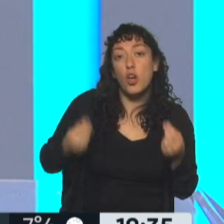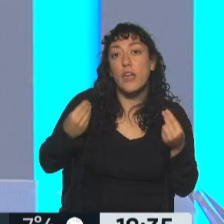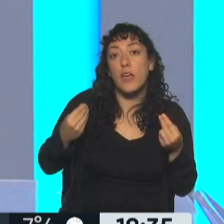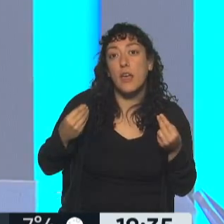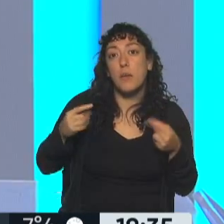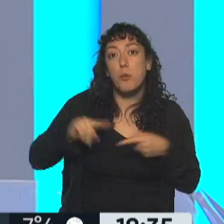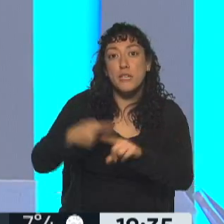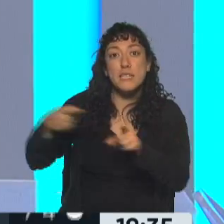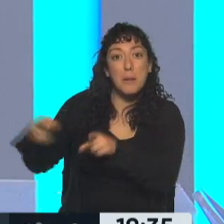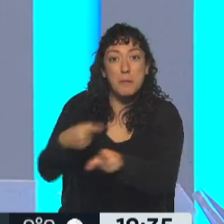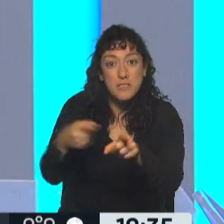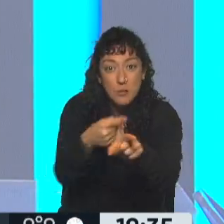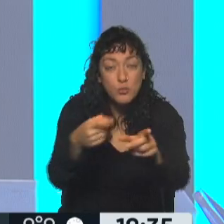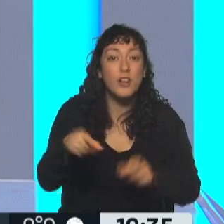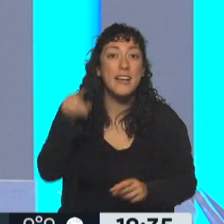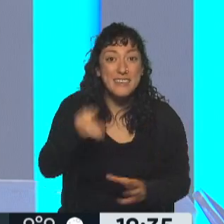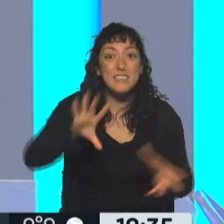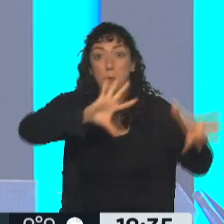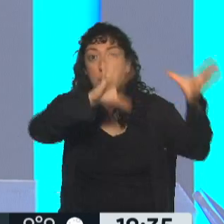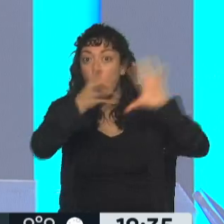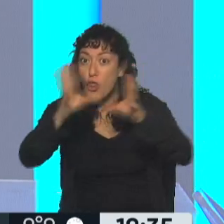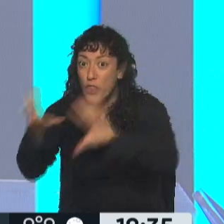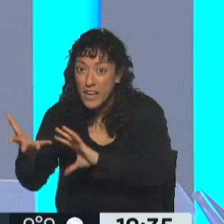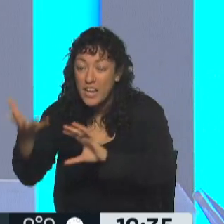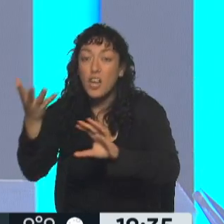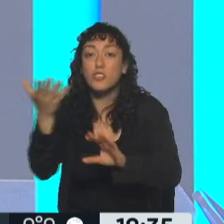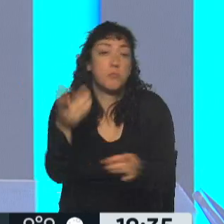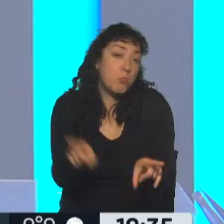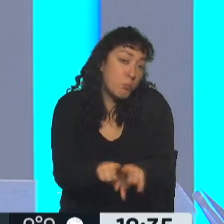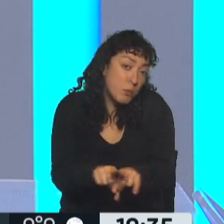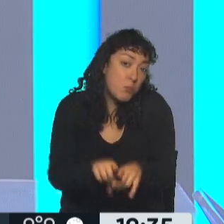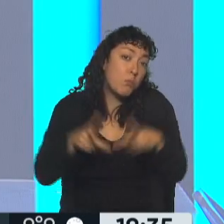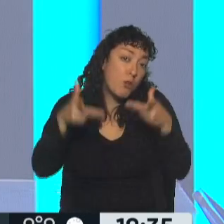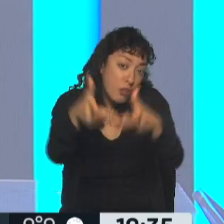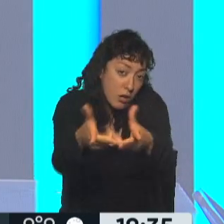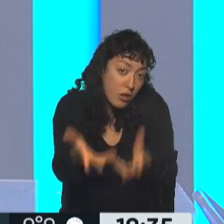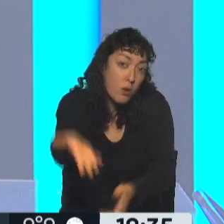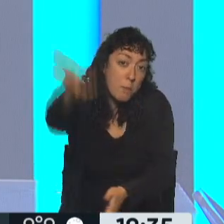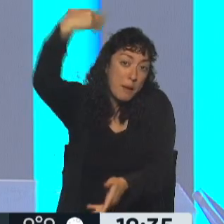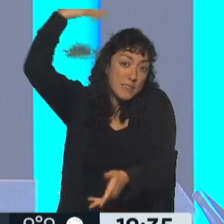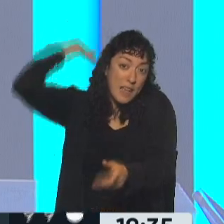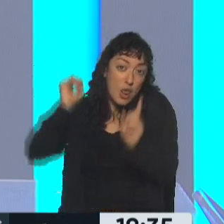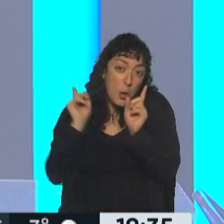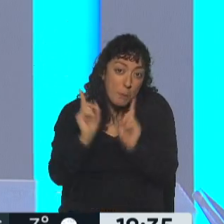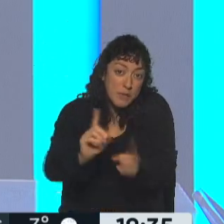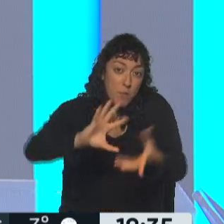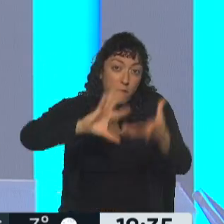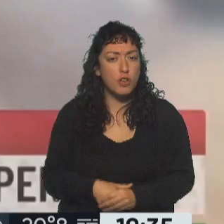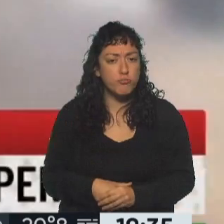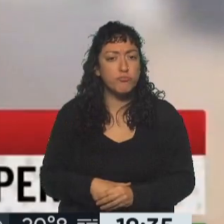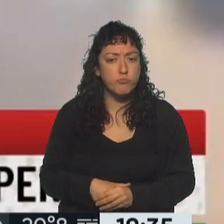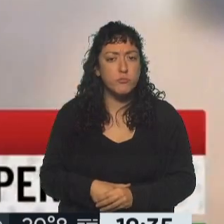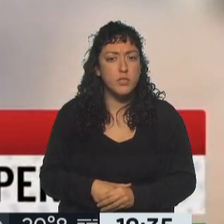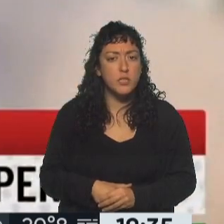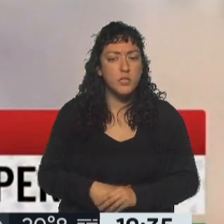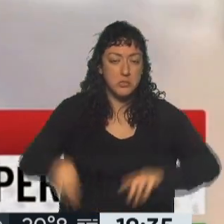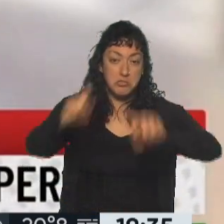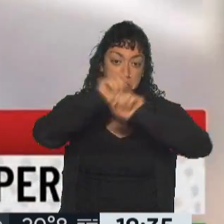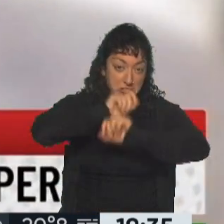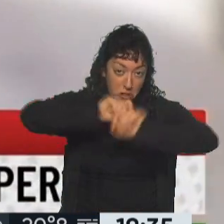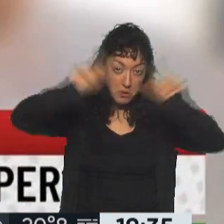ajuste presupuestario, es decir, una Argentina para muy poquitos que les terminó explotando en las manos. Y en el gobierno de Macri pasó